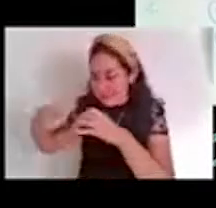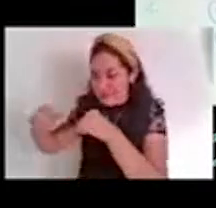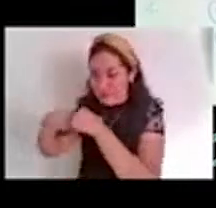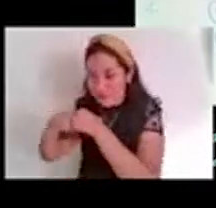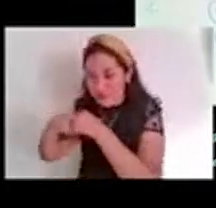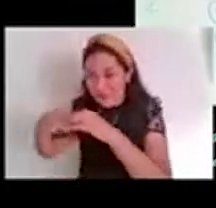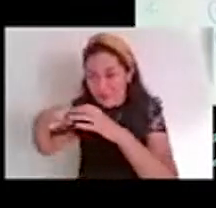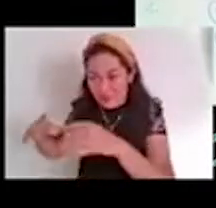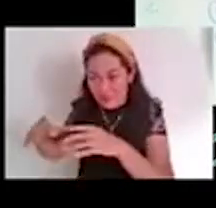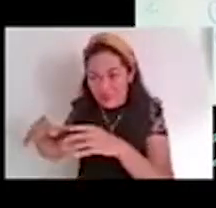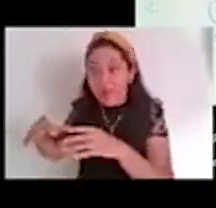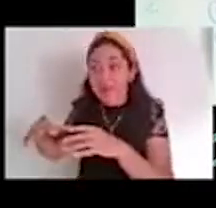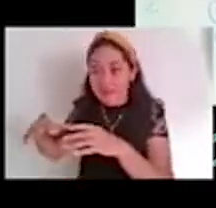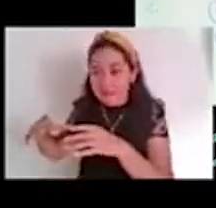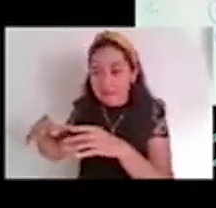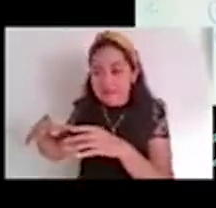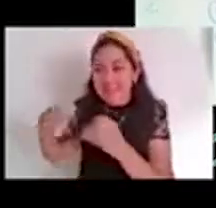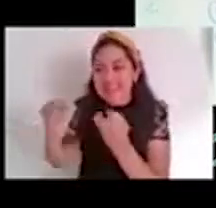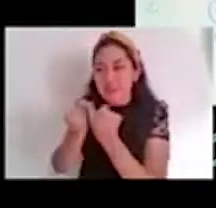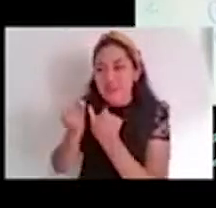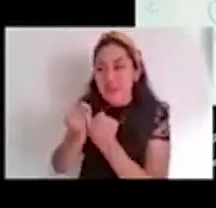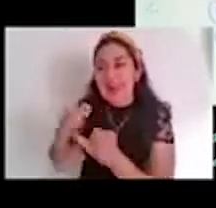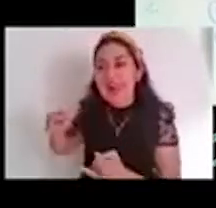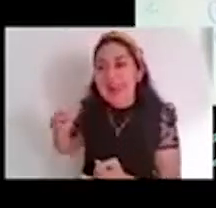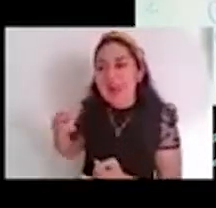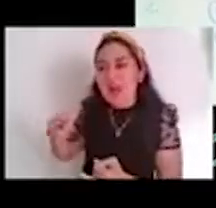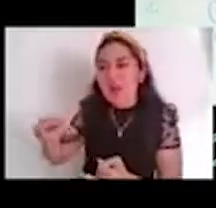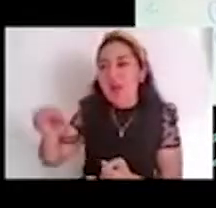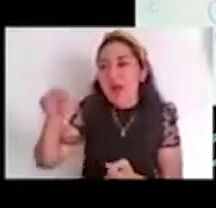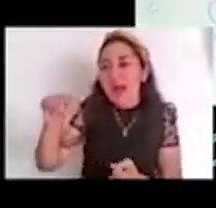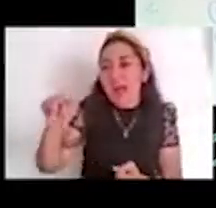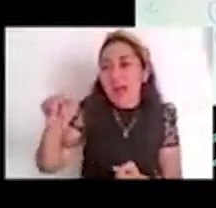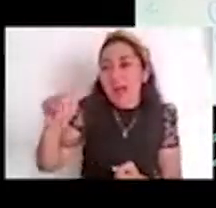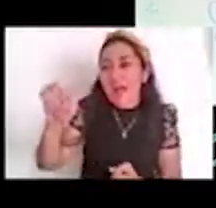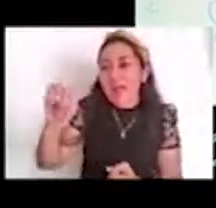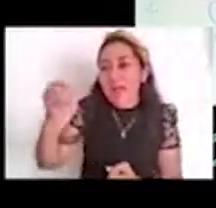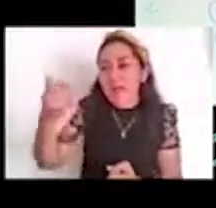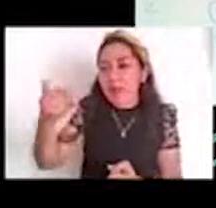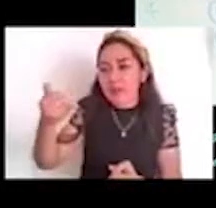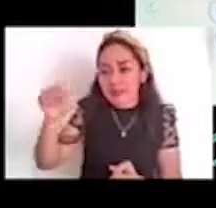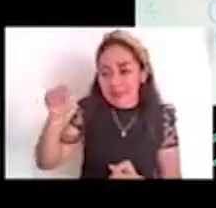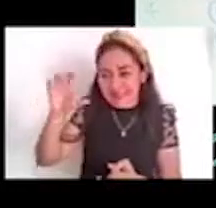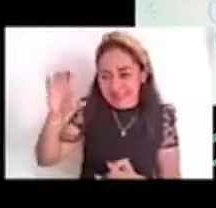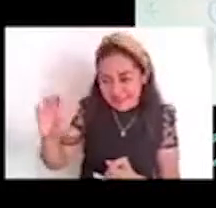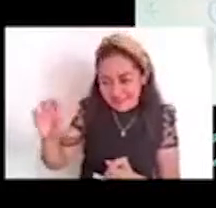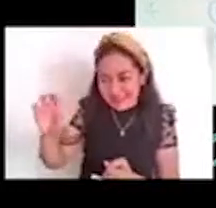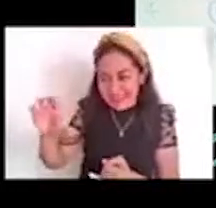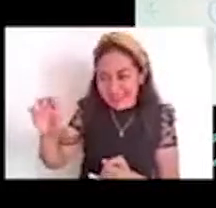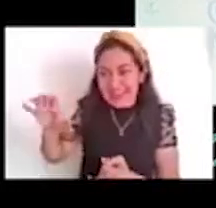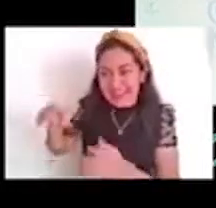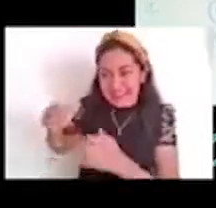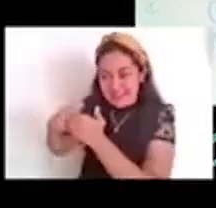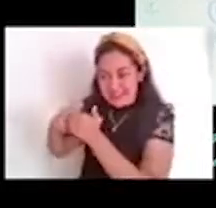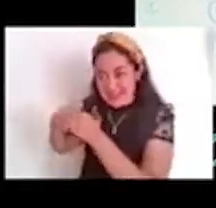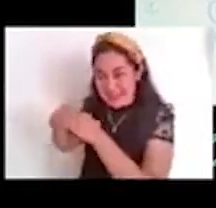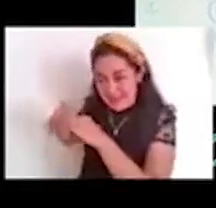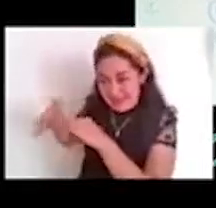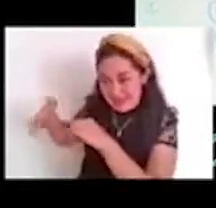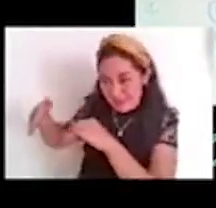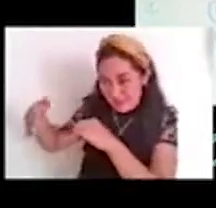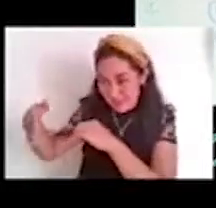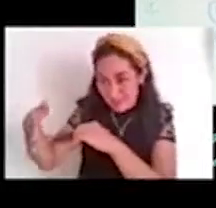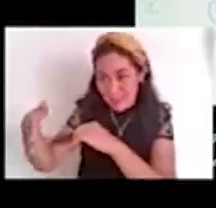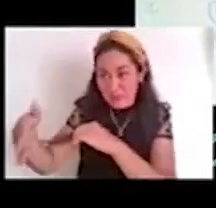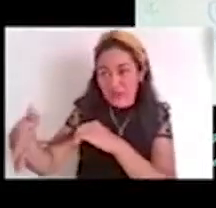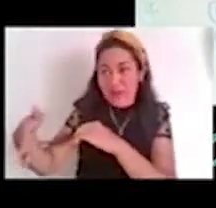ruta comercial por el río Atoyac, que tenían de Calpulalpan hacia la zona de Tlalancaleca y Huejotzingo